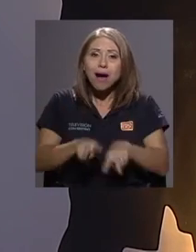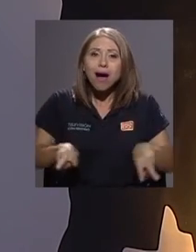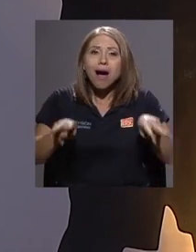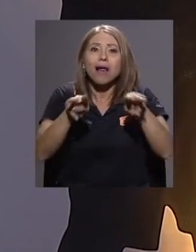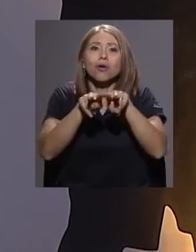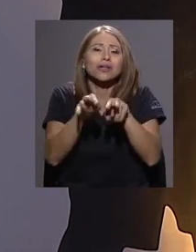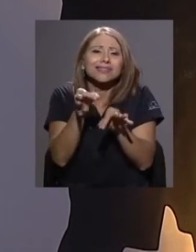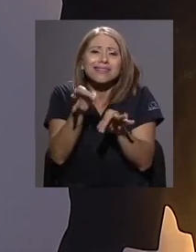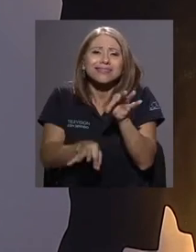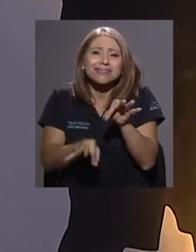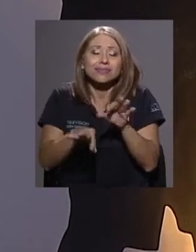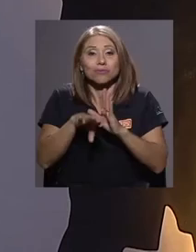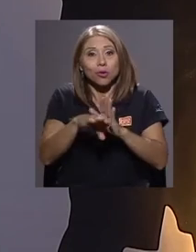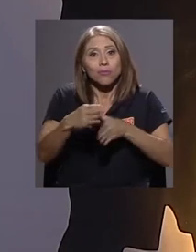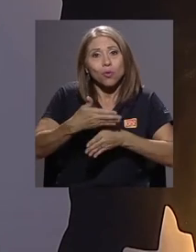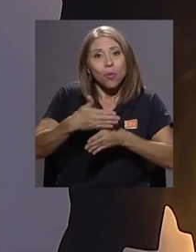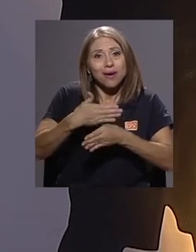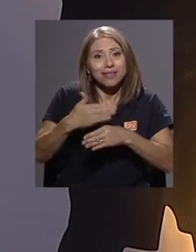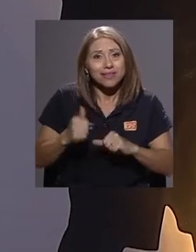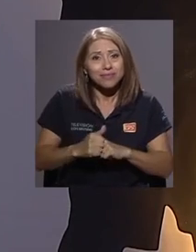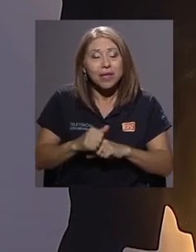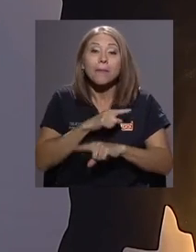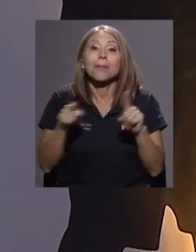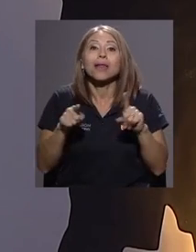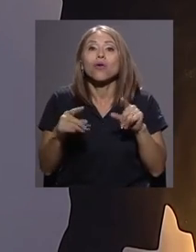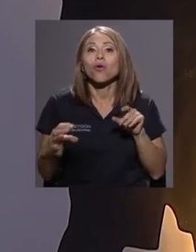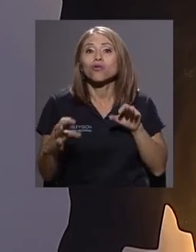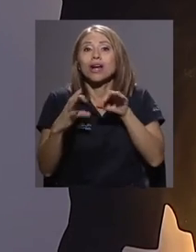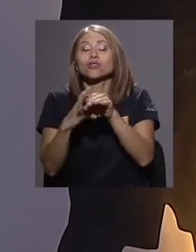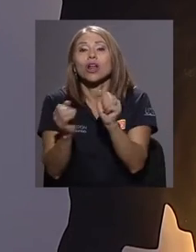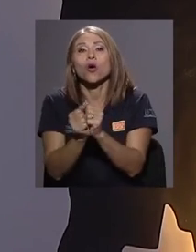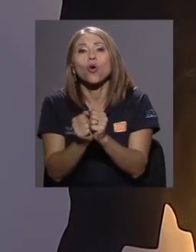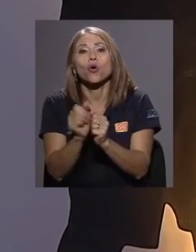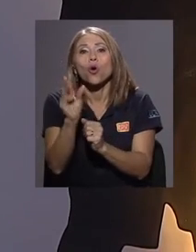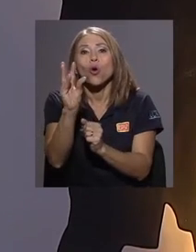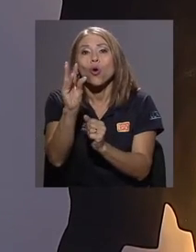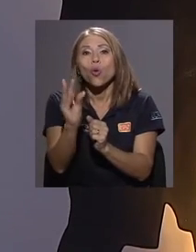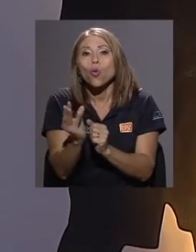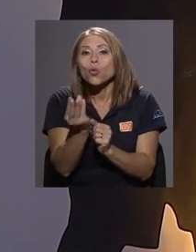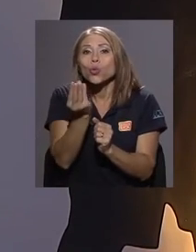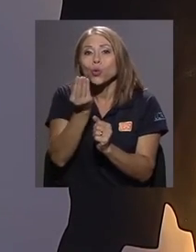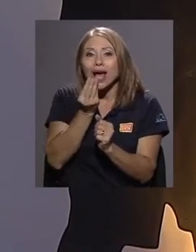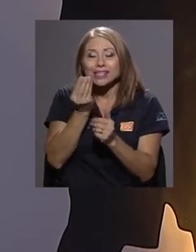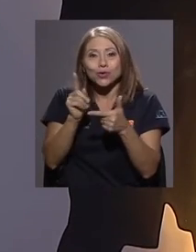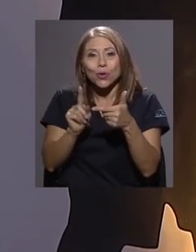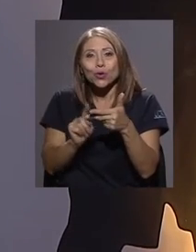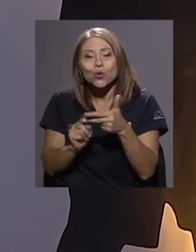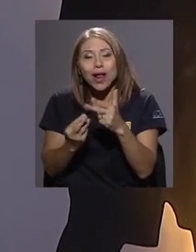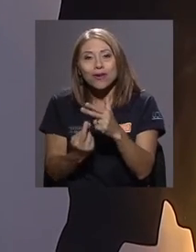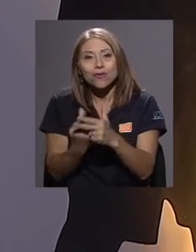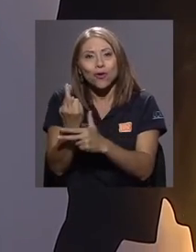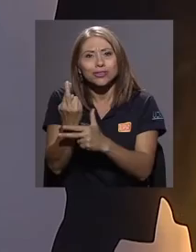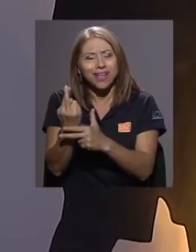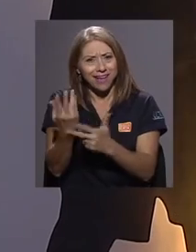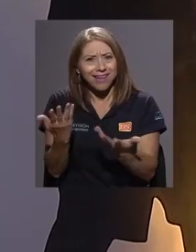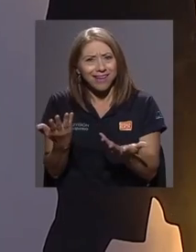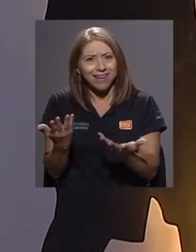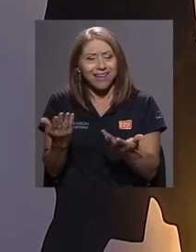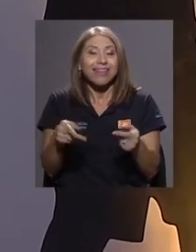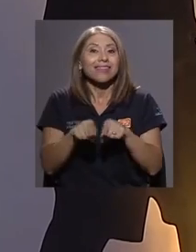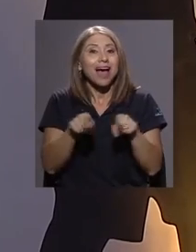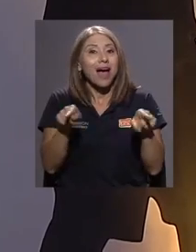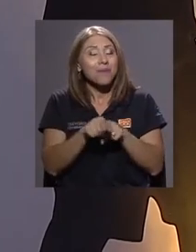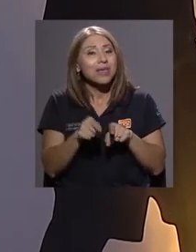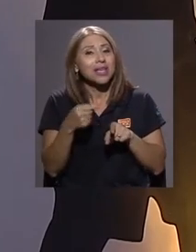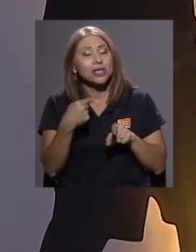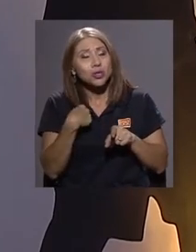compartir verdad pero que lo relaciona por ejemplo con un durazno y una rosa que eso me gustó muchísimo inclusive hacía un recorte a un cachito